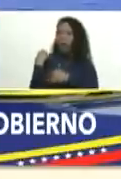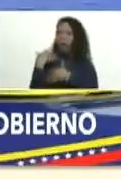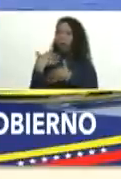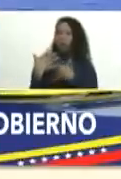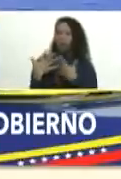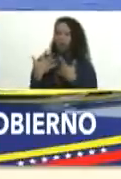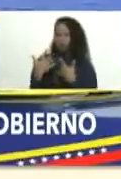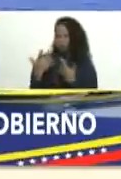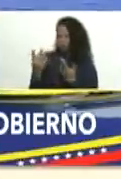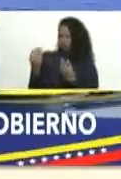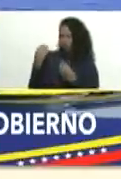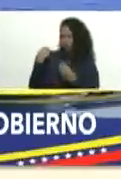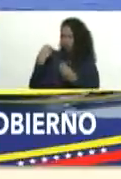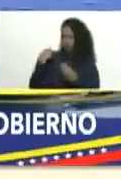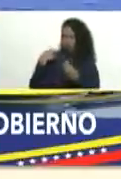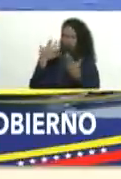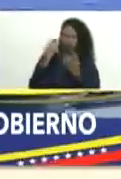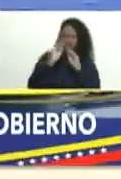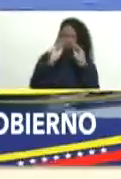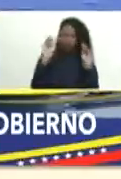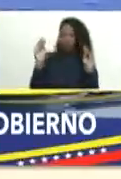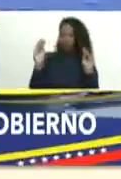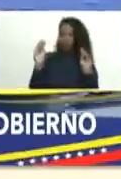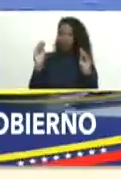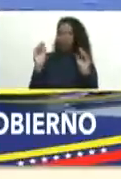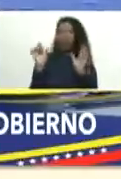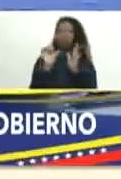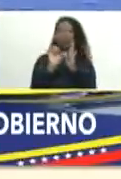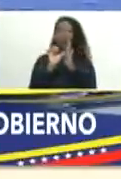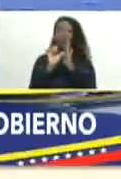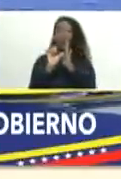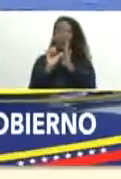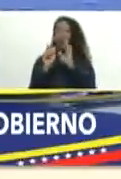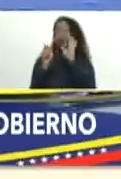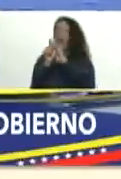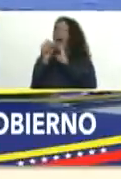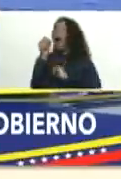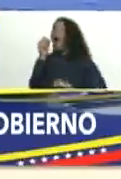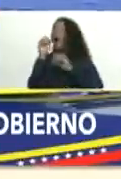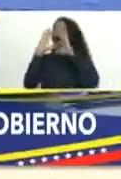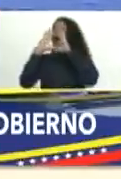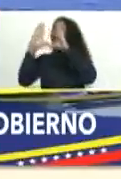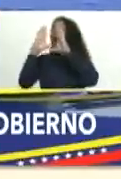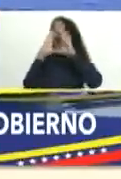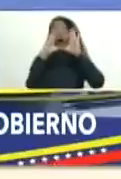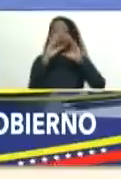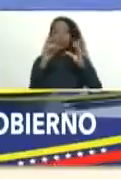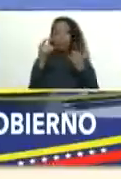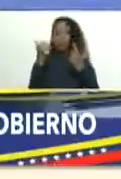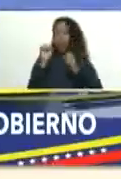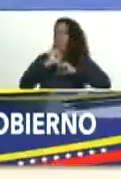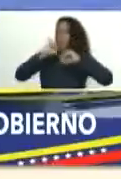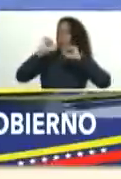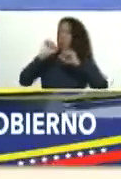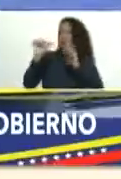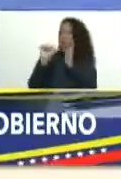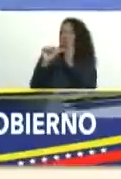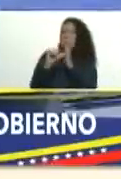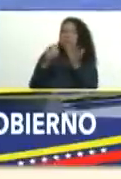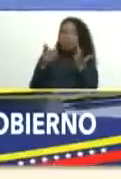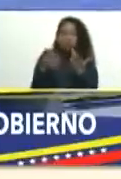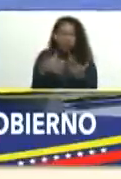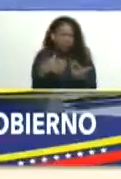dije yo. ¿Dónde están los megáfonos? ¿Qué megáfonos? ¿Dónde está el equipo de sonido? ¿Qué equipo de